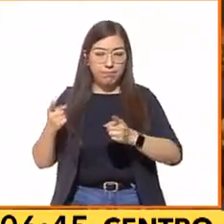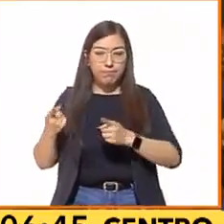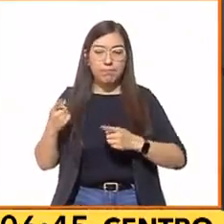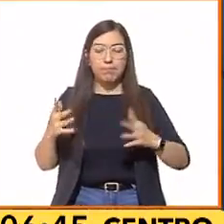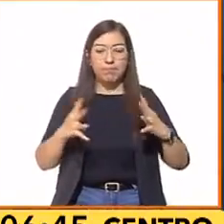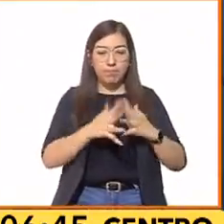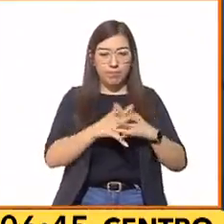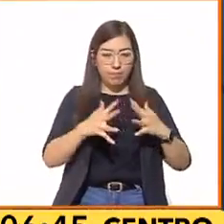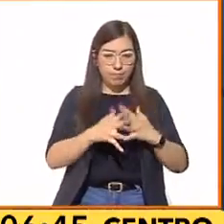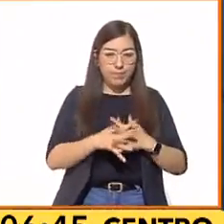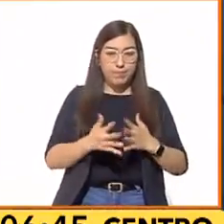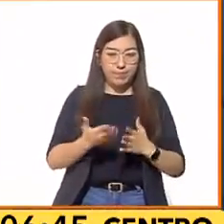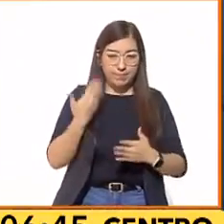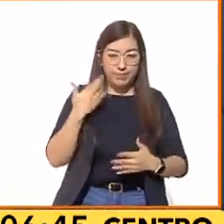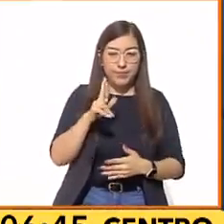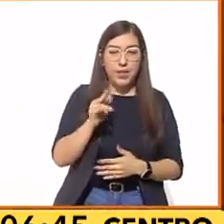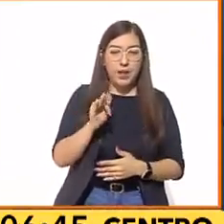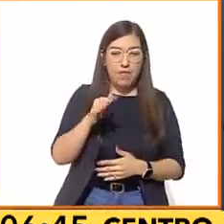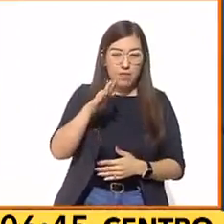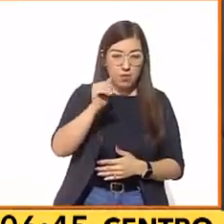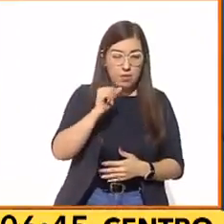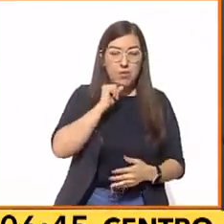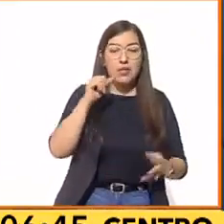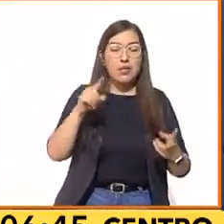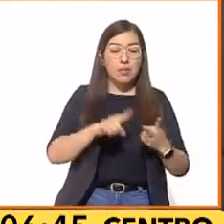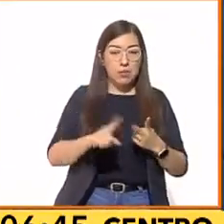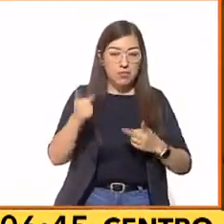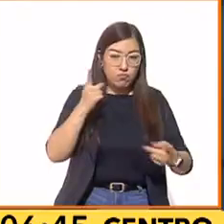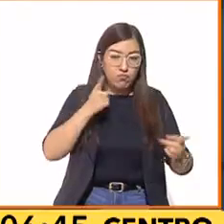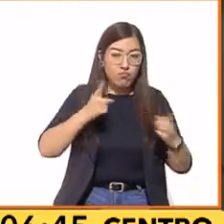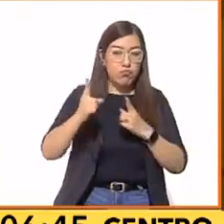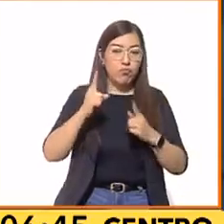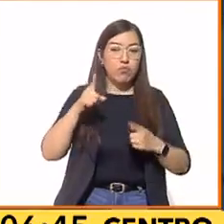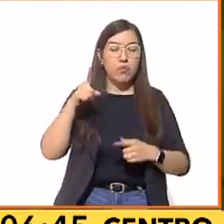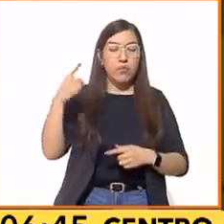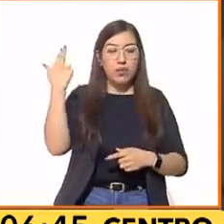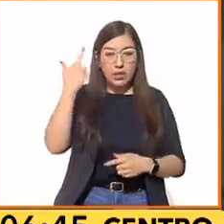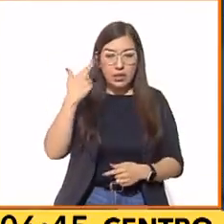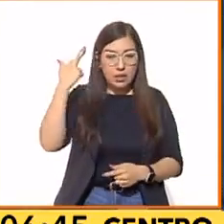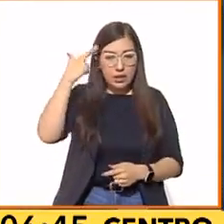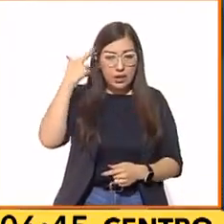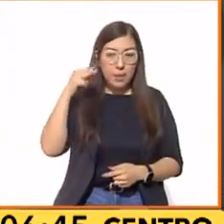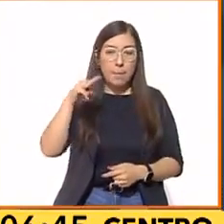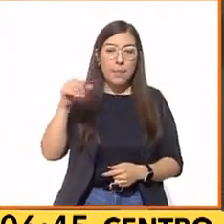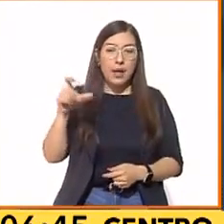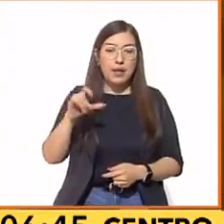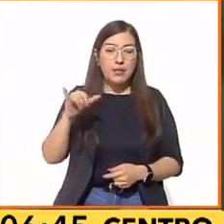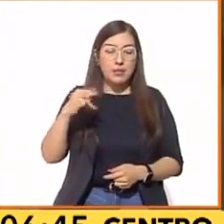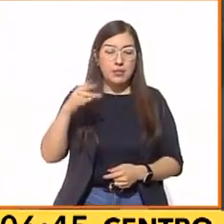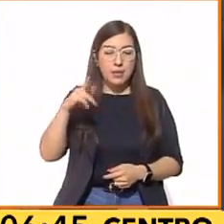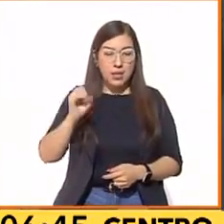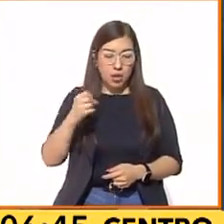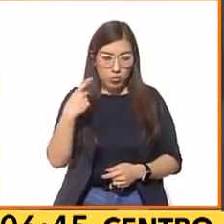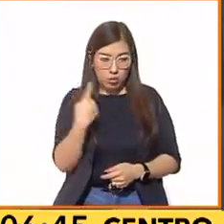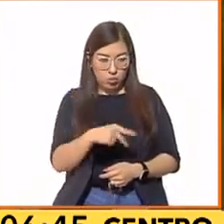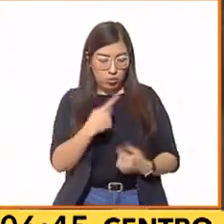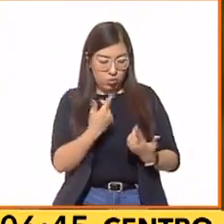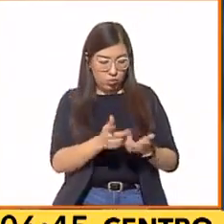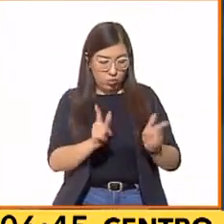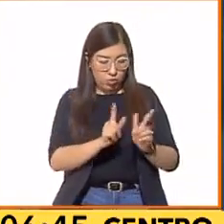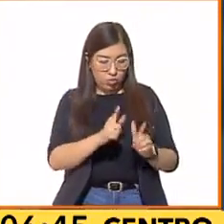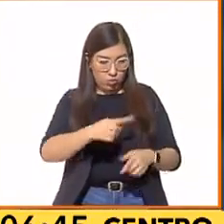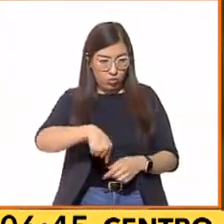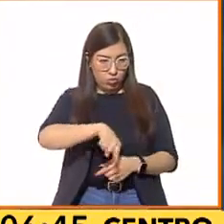tanto en la guerra de reforma como en la lucha contra el imperio de Maximiliano, el gobierno de Juárez tuvo que huir y